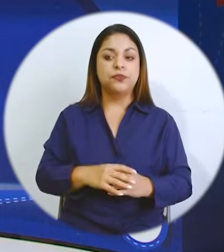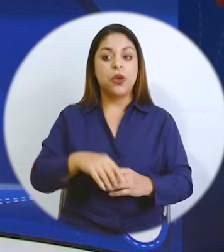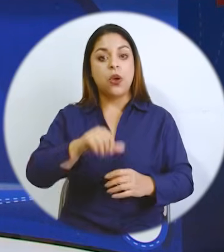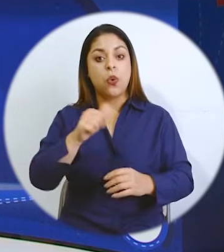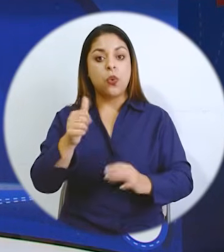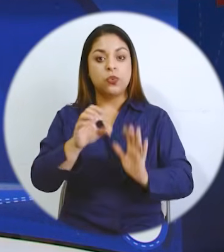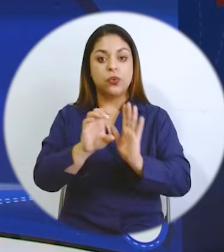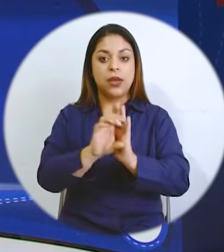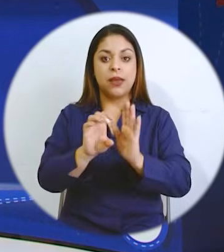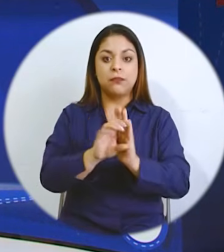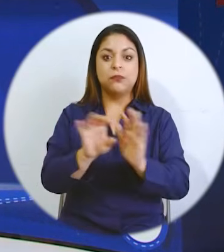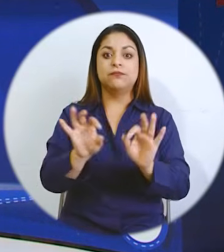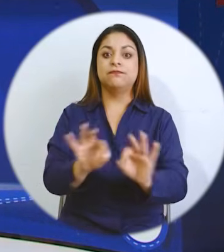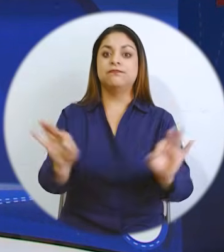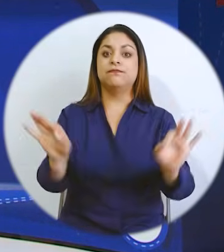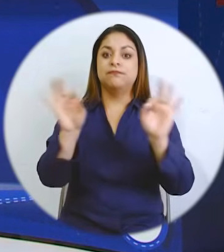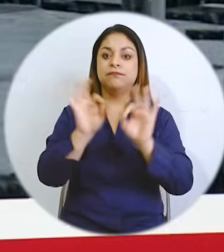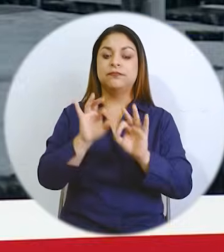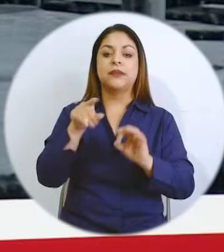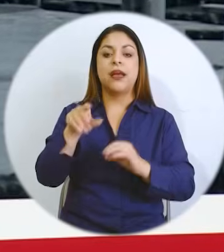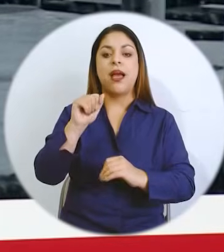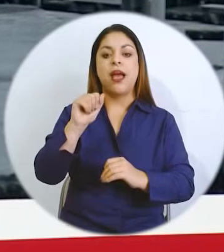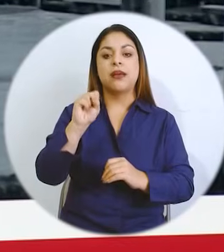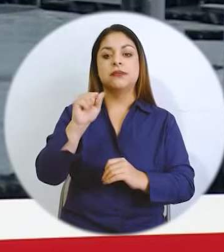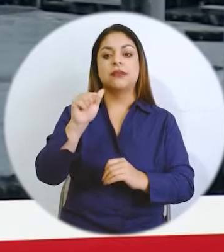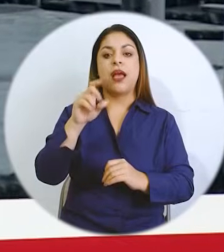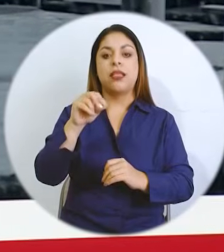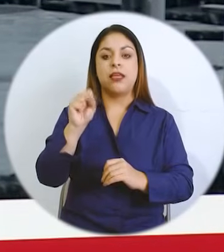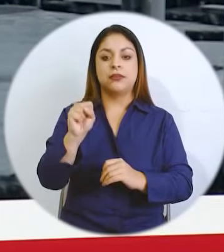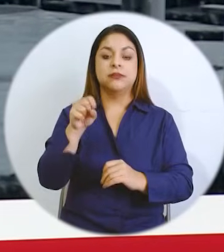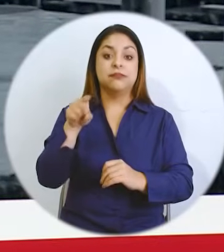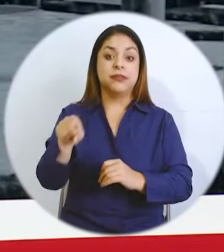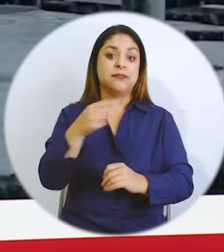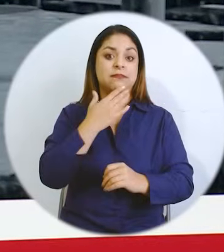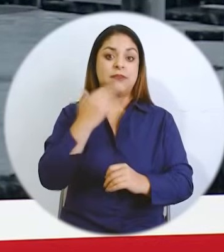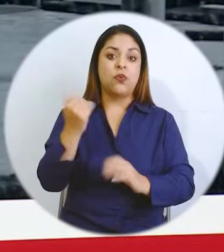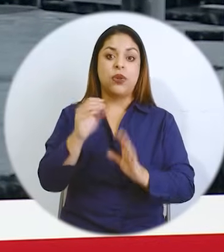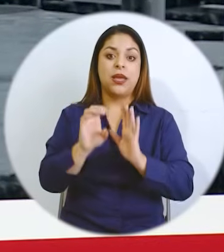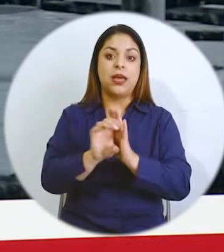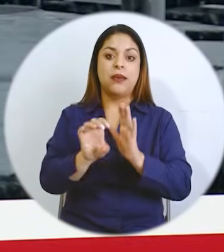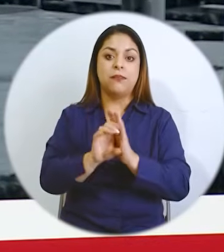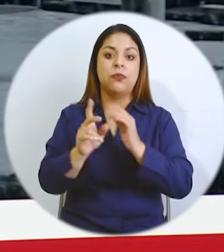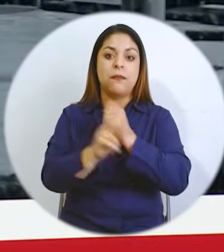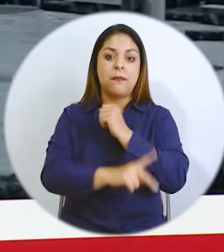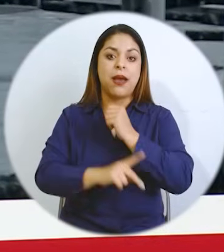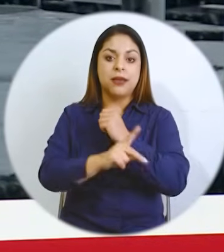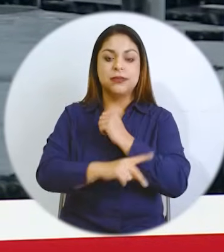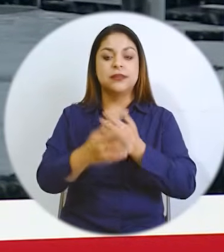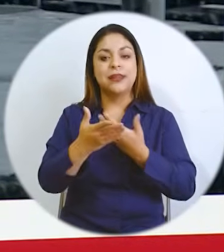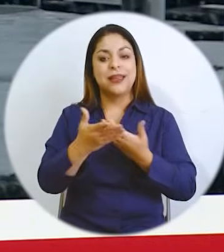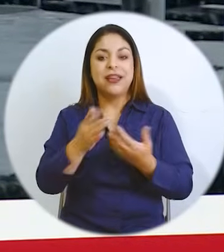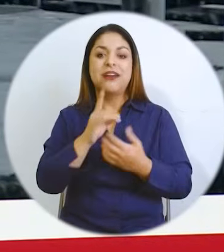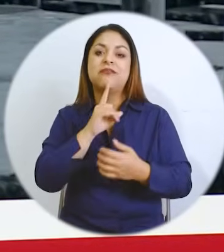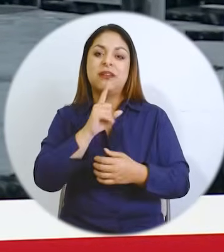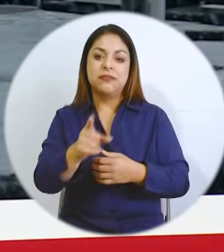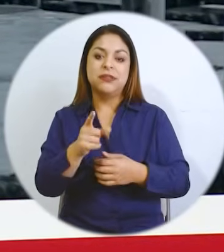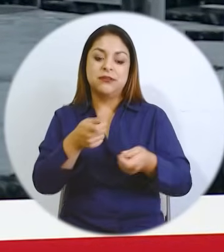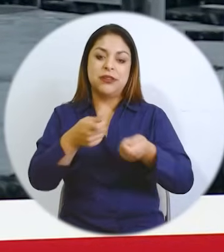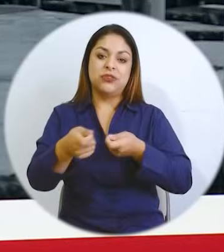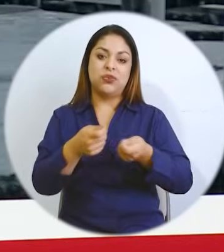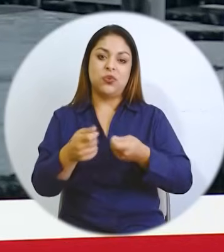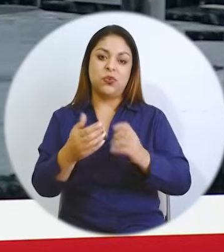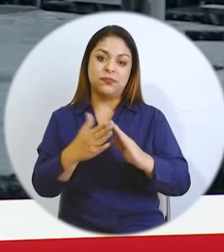ejemplo importantísimo en el país de la gestión comunitaria del agua son las asadas. De hecho, es el mejor ejemplo que tenemos a nivel país de lo que realmente es